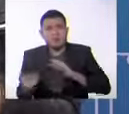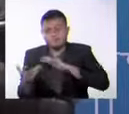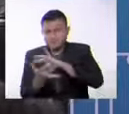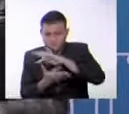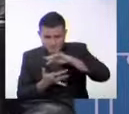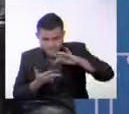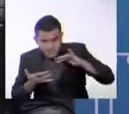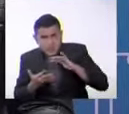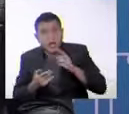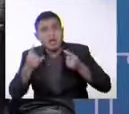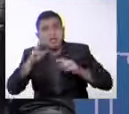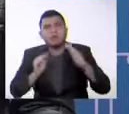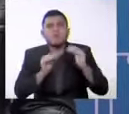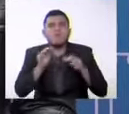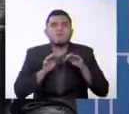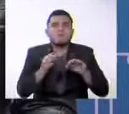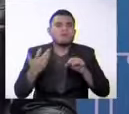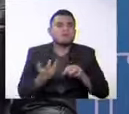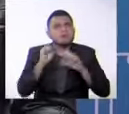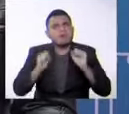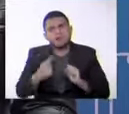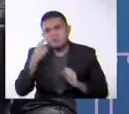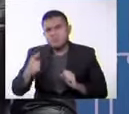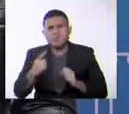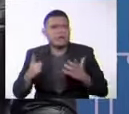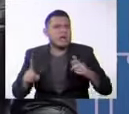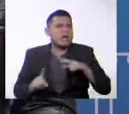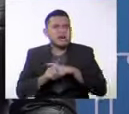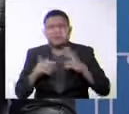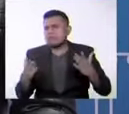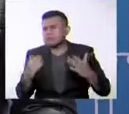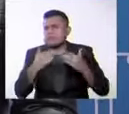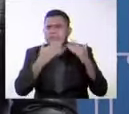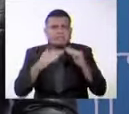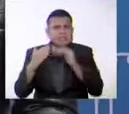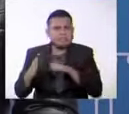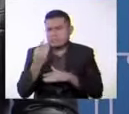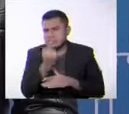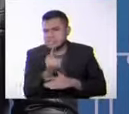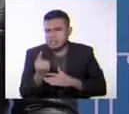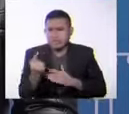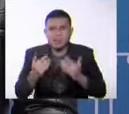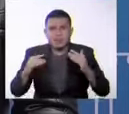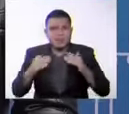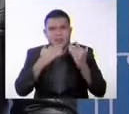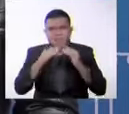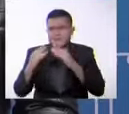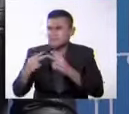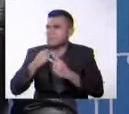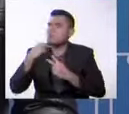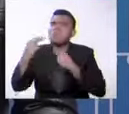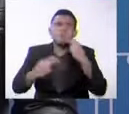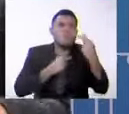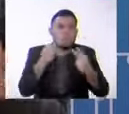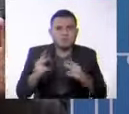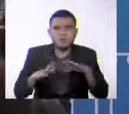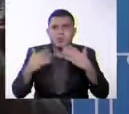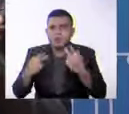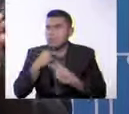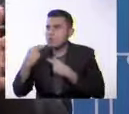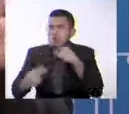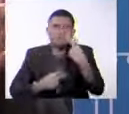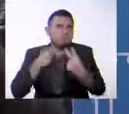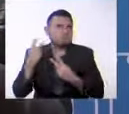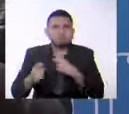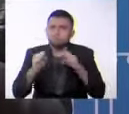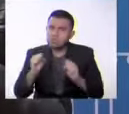Y podemos decir también que han surgido diferentes personas, diferentes voces, porque una voz puede cambiar